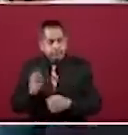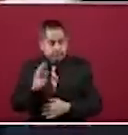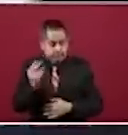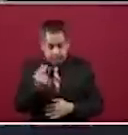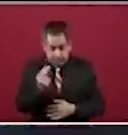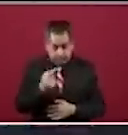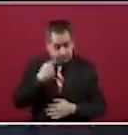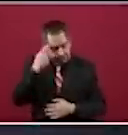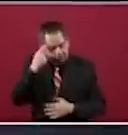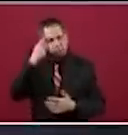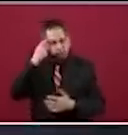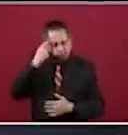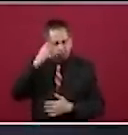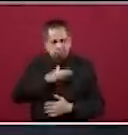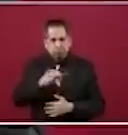pasábamos